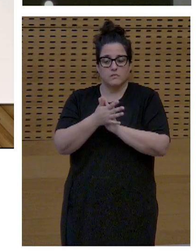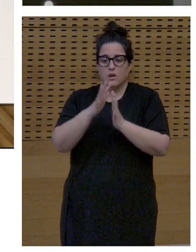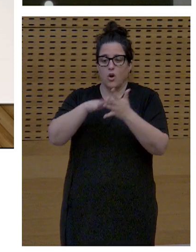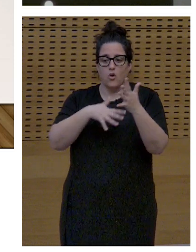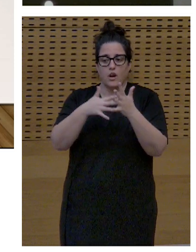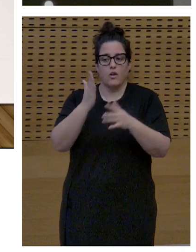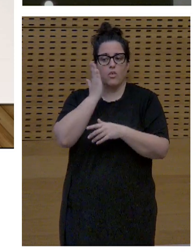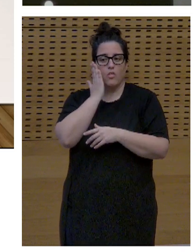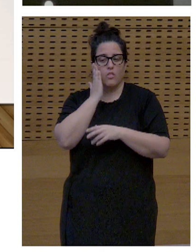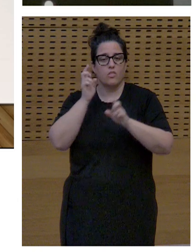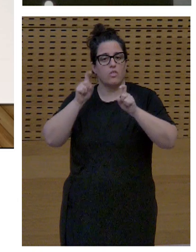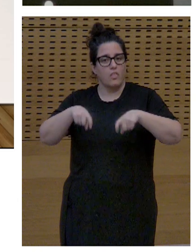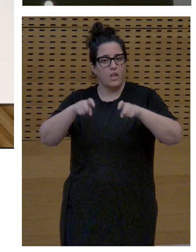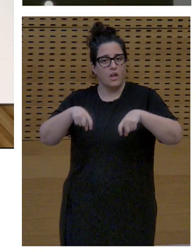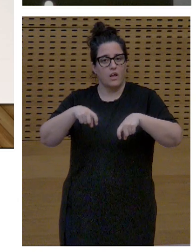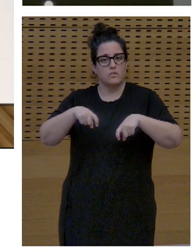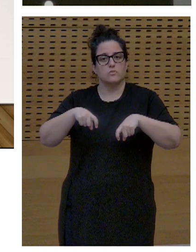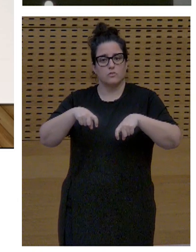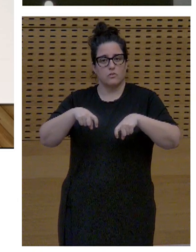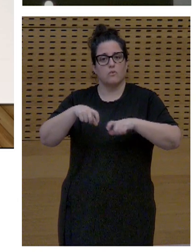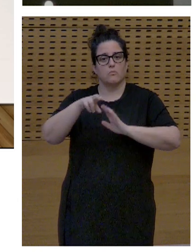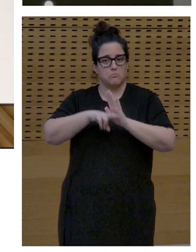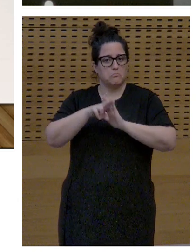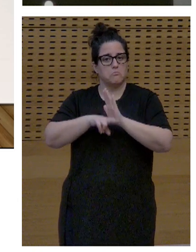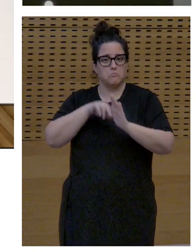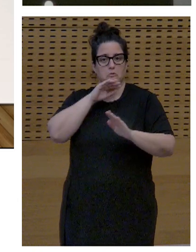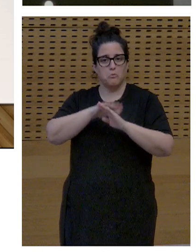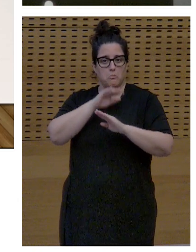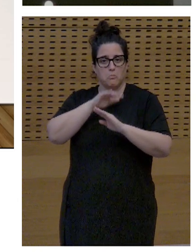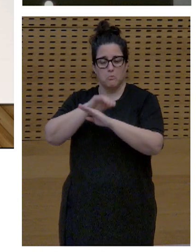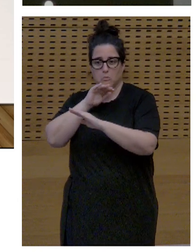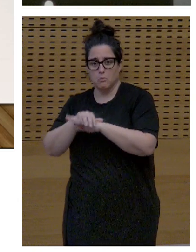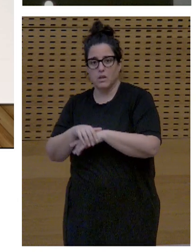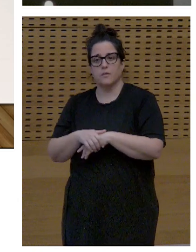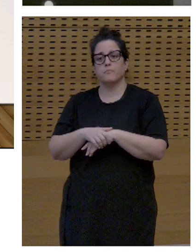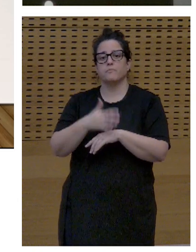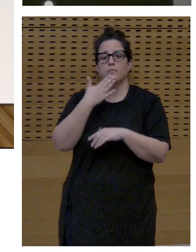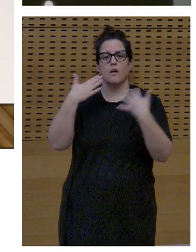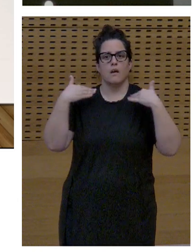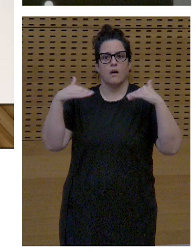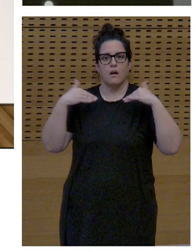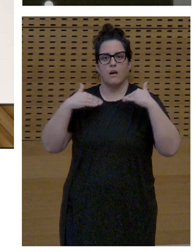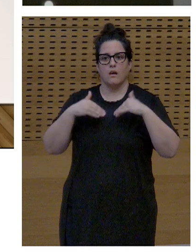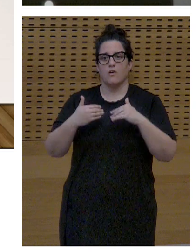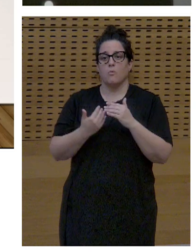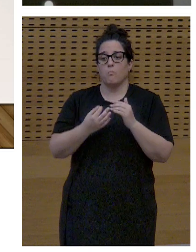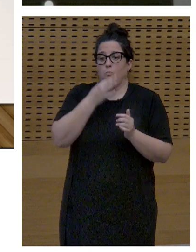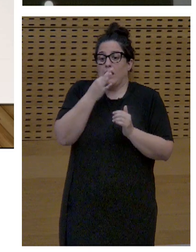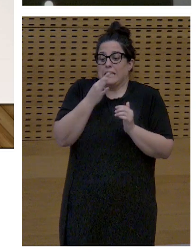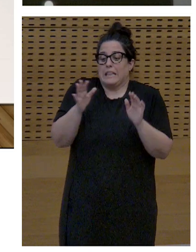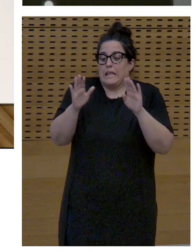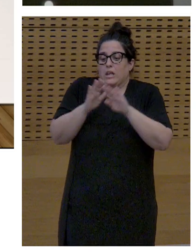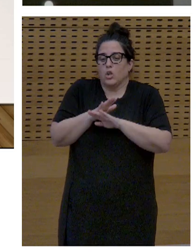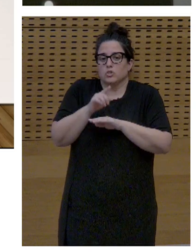de descanso regular, evitar el ejercicio físico a última hora de la tarde-noche que puede interferir con la conciliación